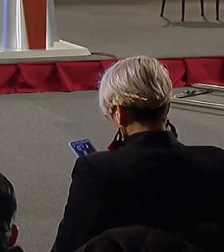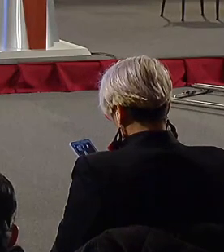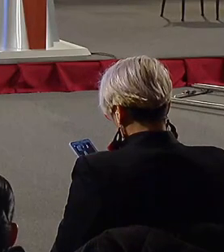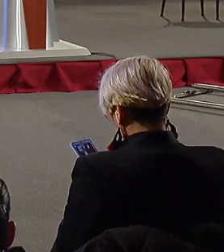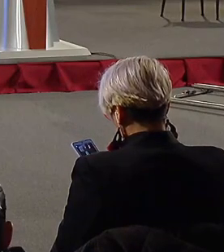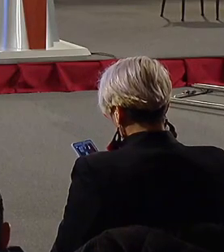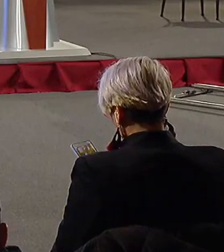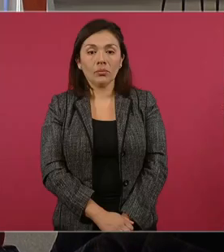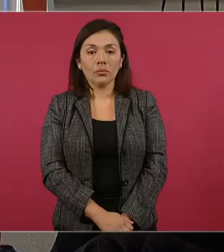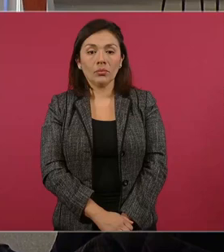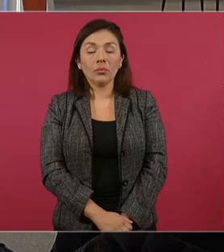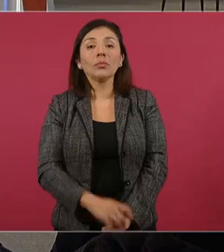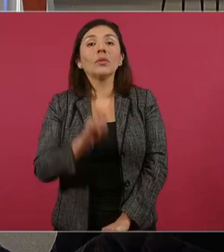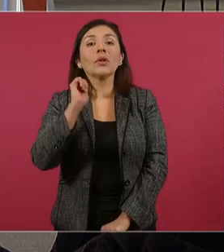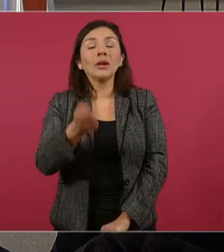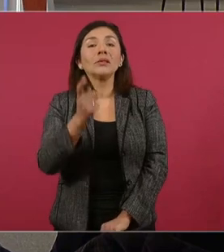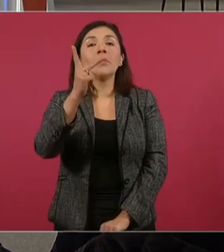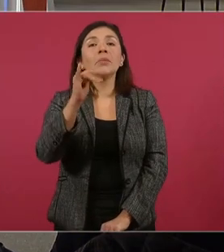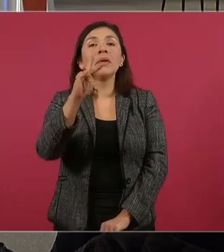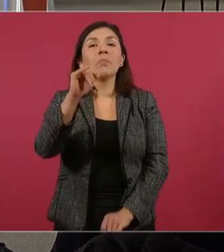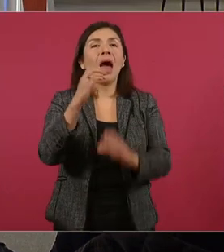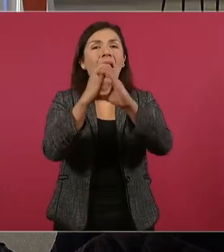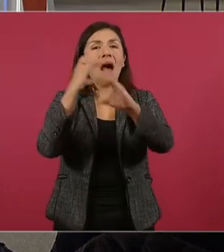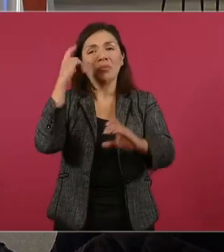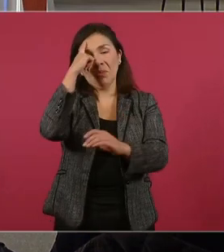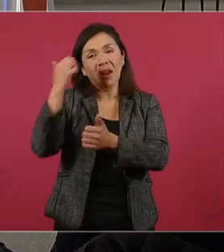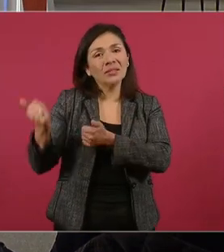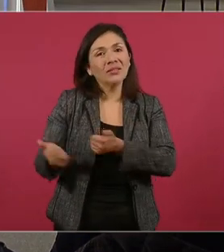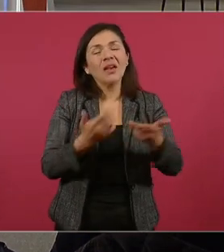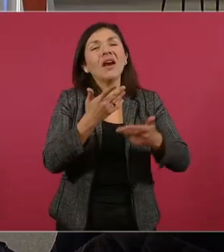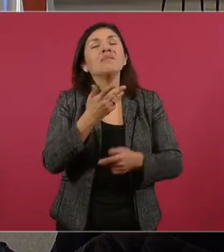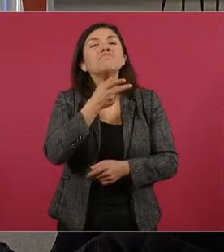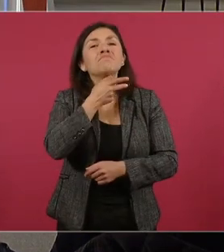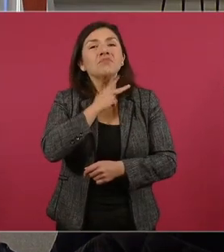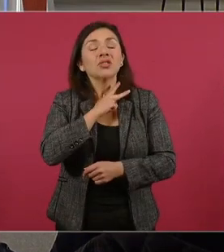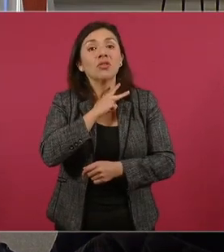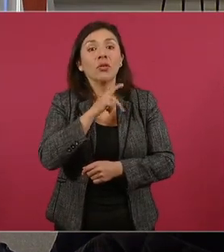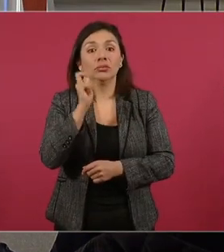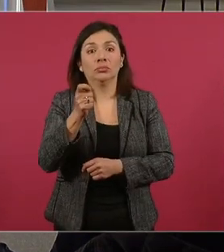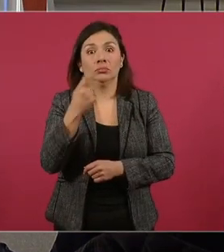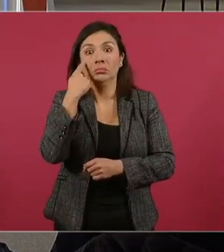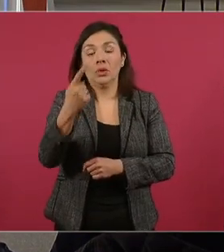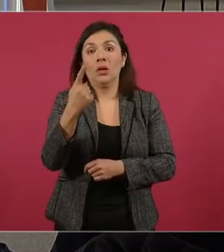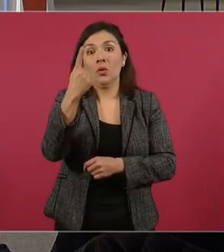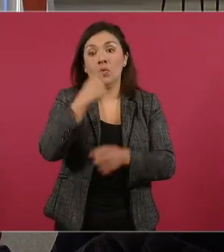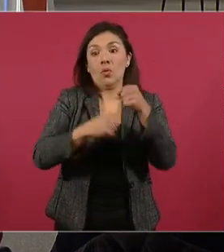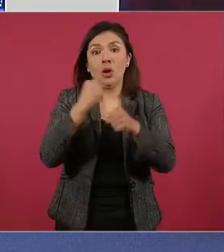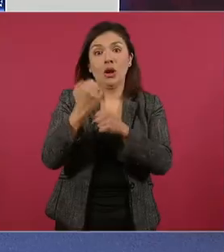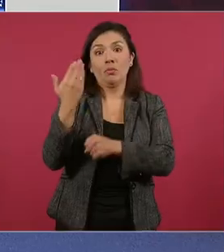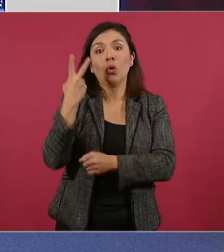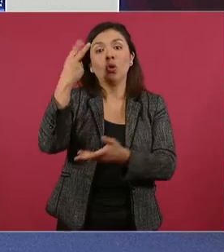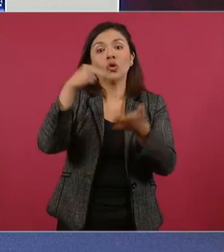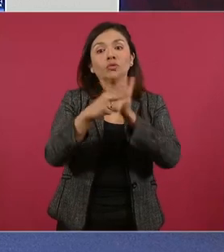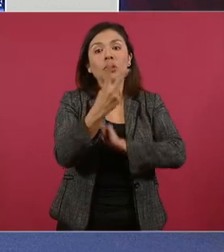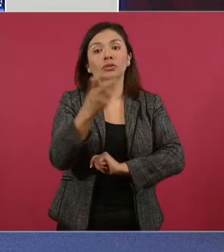2.341 y cerramos con 2.437 el año pasado. Es decir,